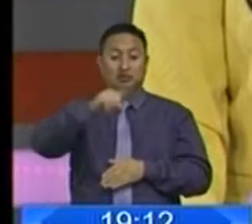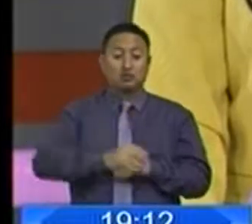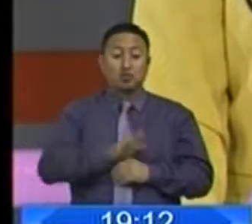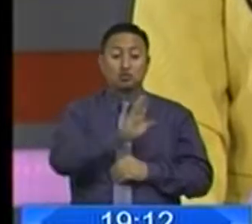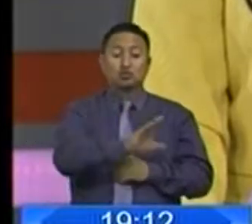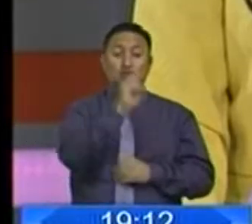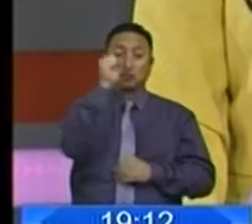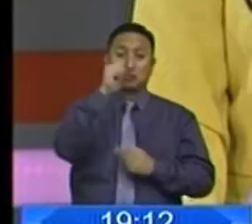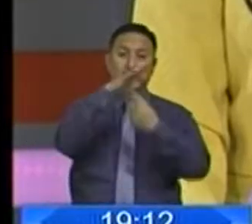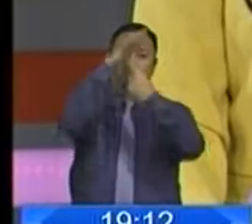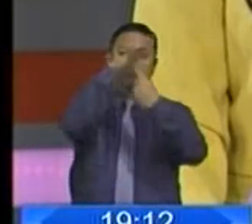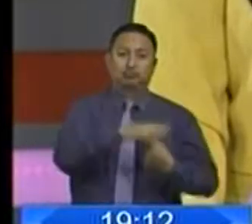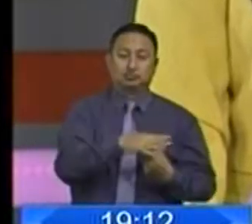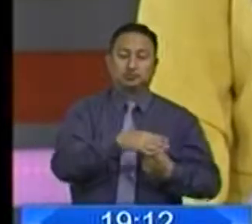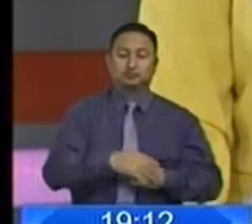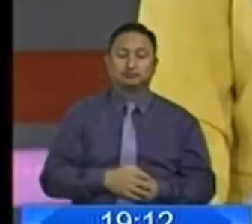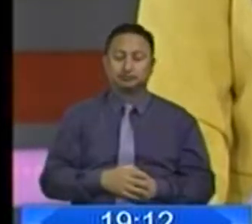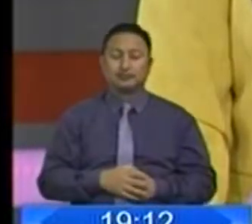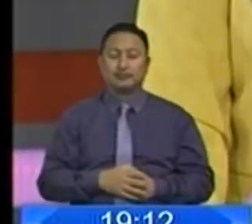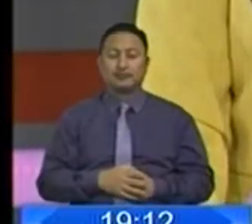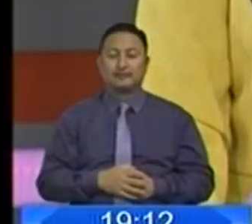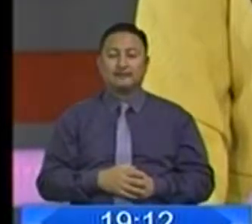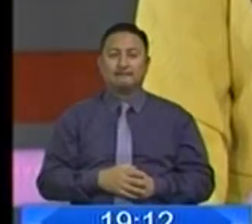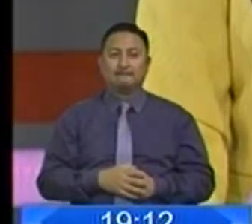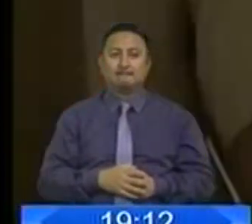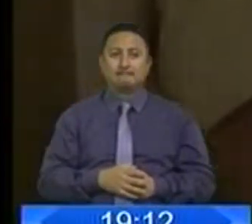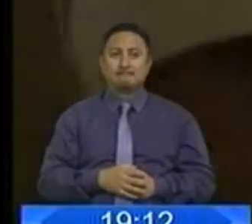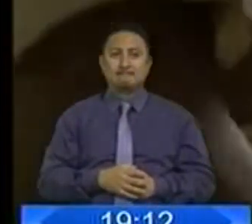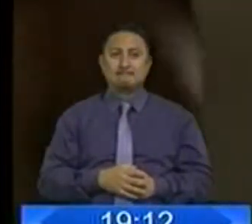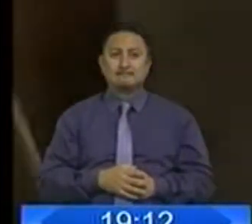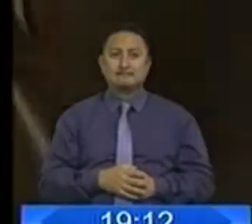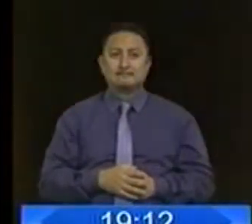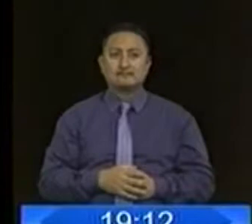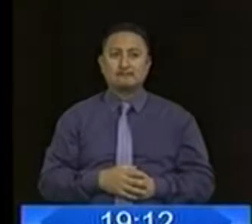derechos constitucionales de la empresa.